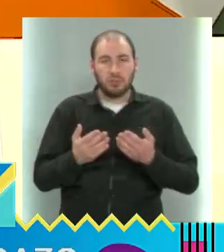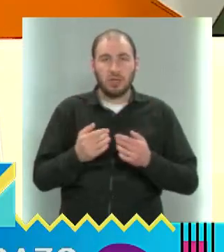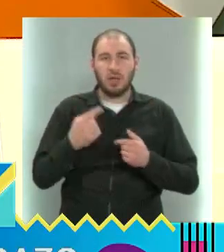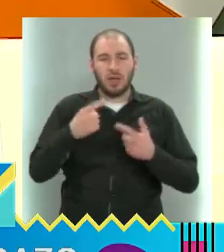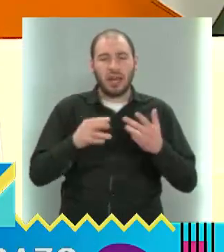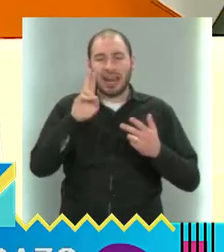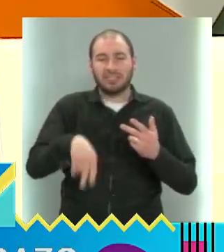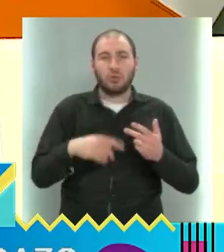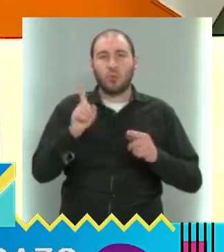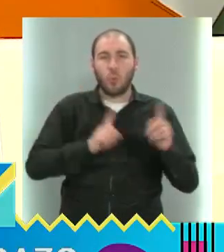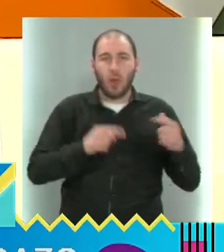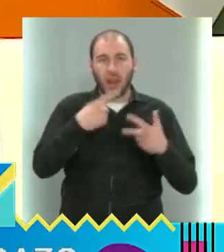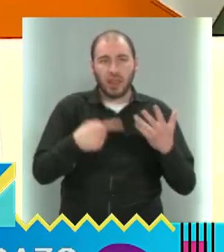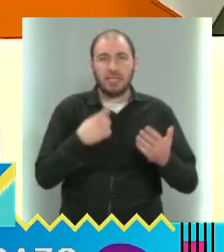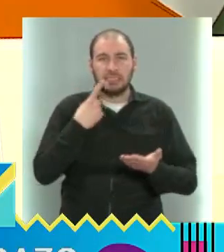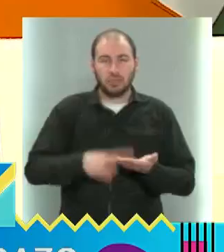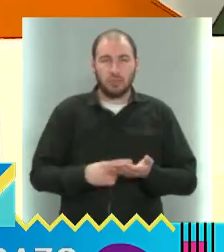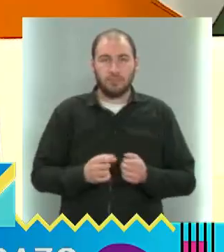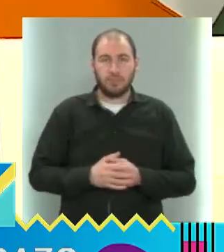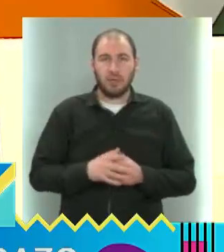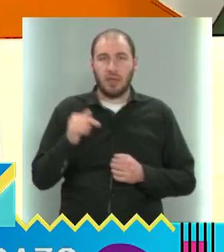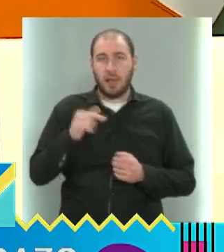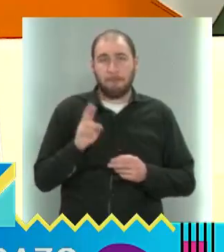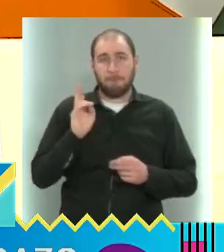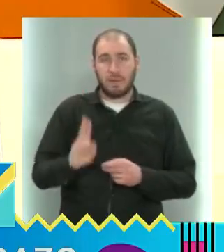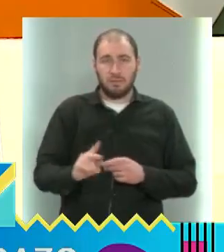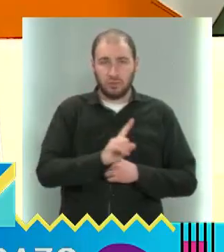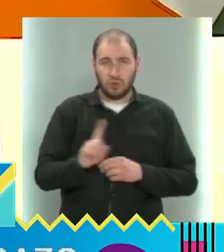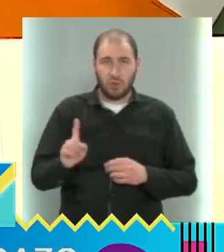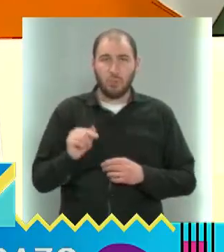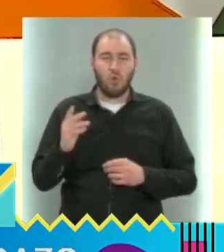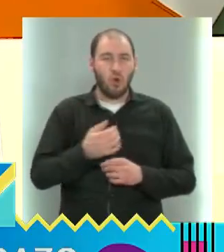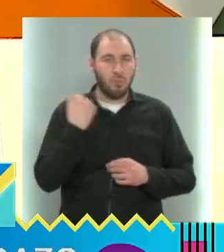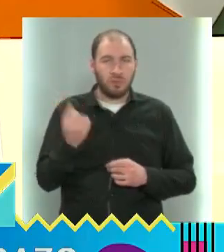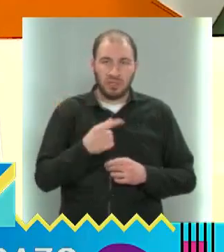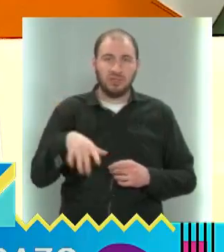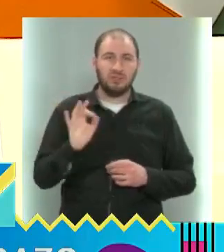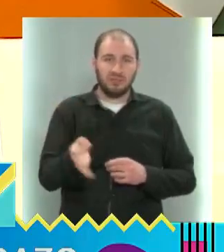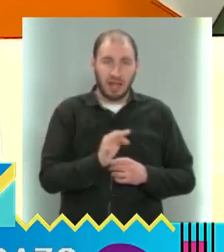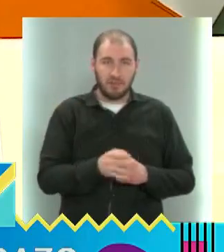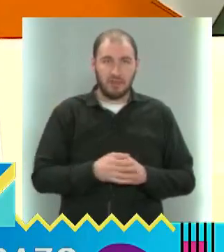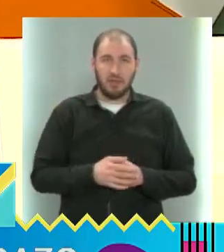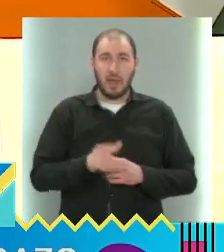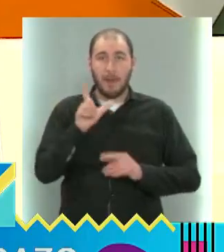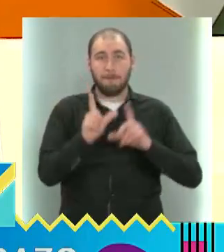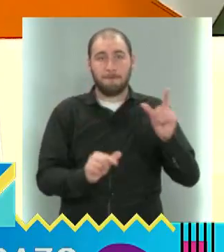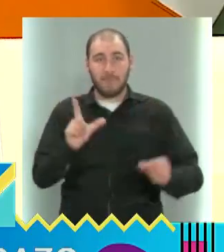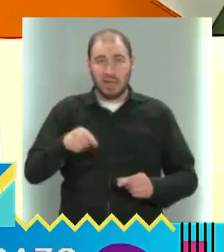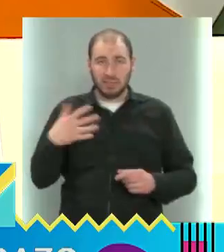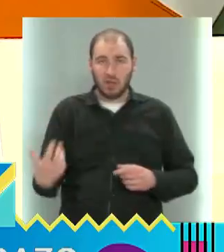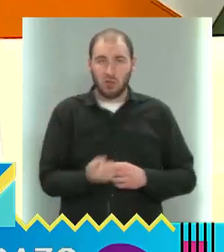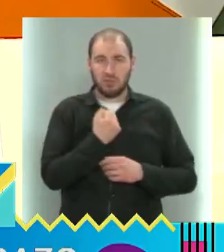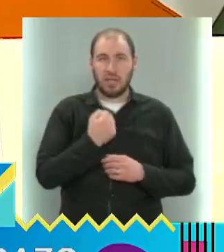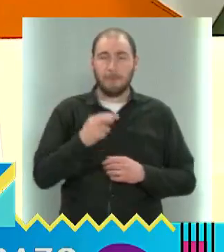sean las razones que la llevan a tomar esa decisión, no está pidiendo permiso. Es importante que sepamos que incluso en países que han